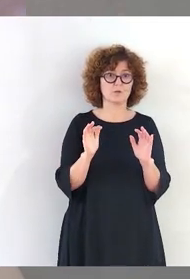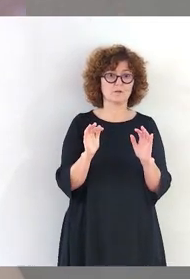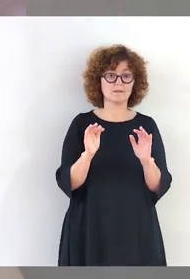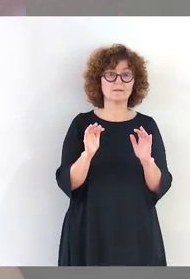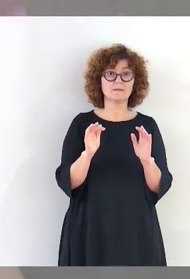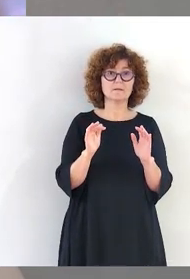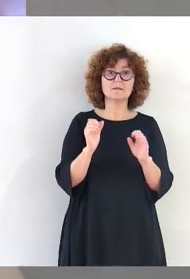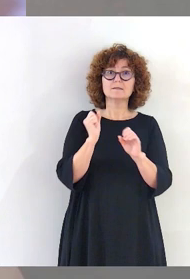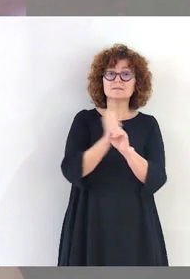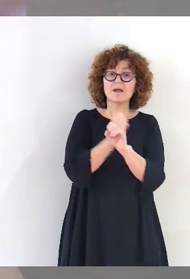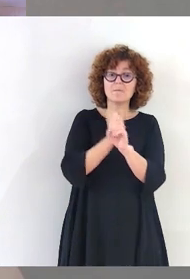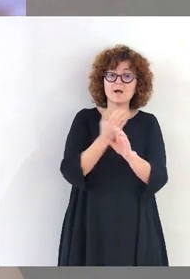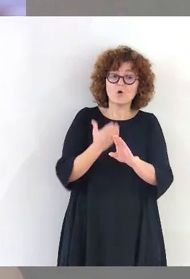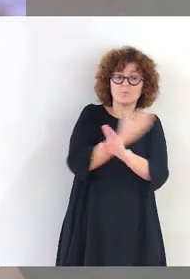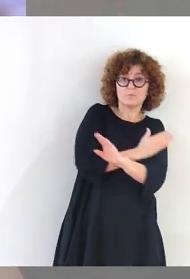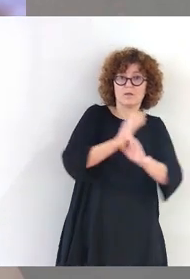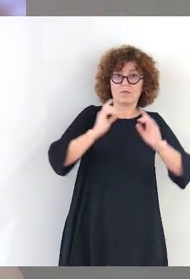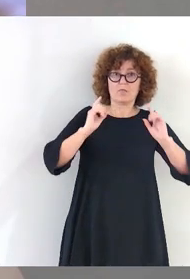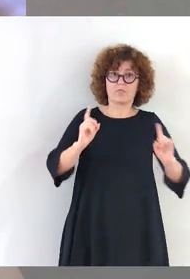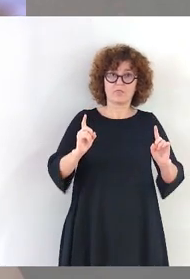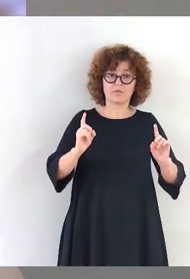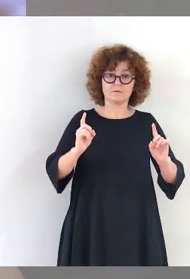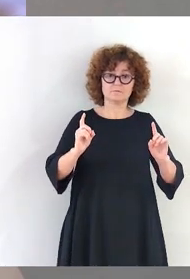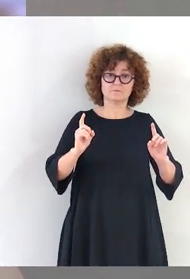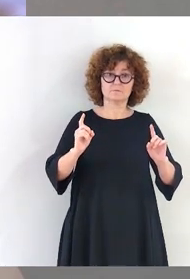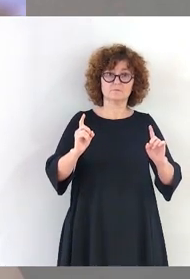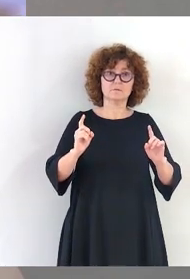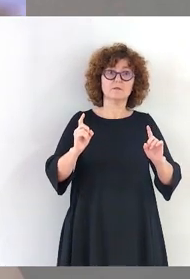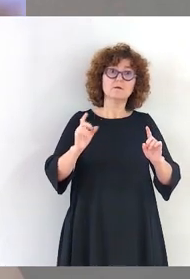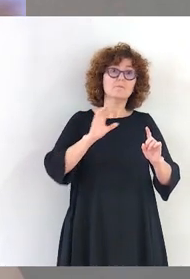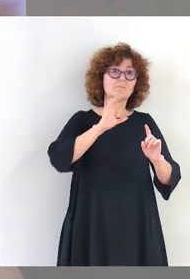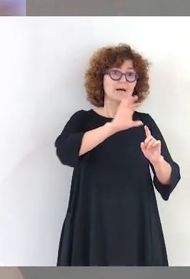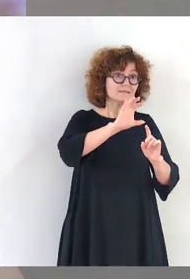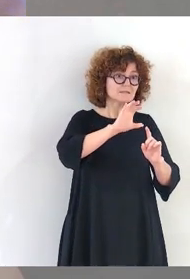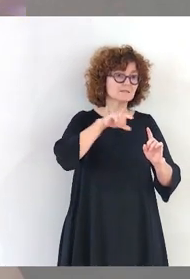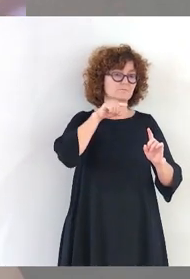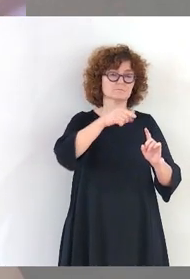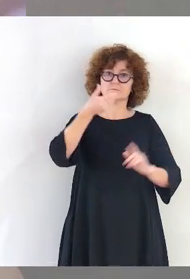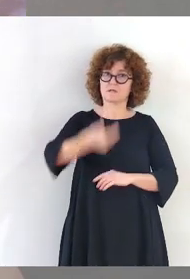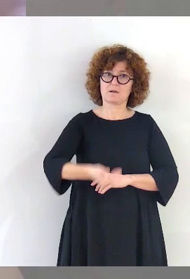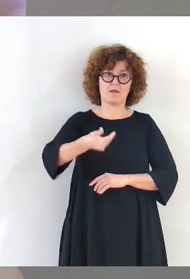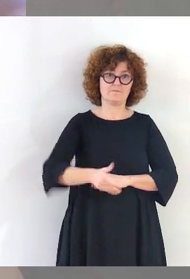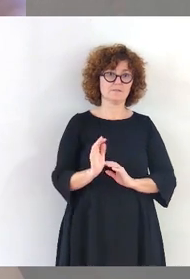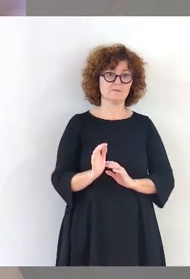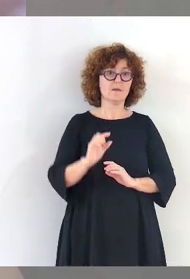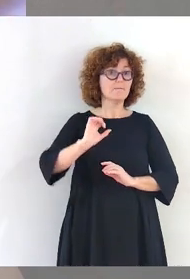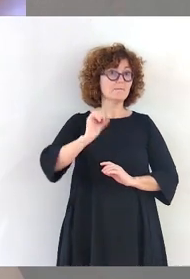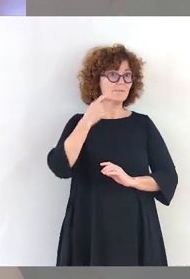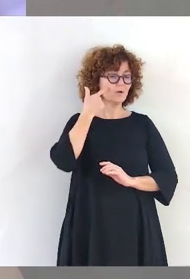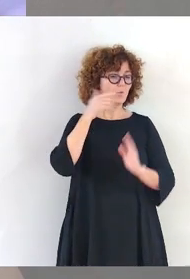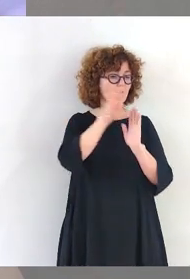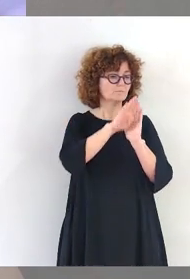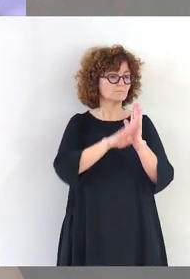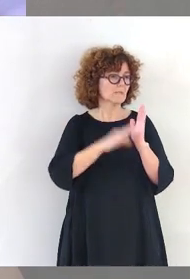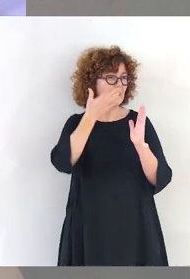trabajo de anticipación y preparación de las comunidades ha sido clave en hacer un mapeo de riesgos en